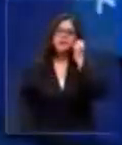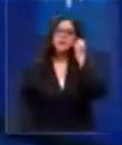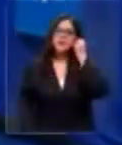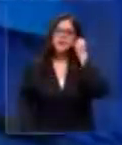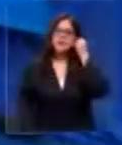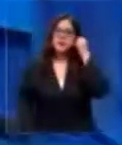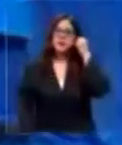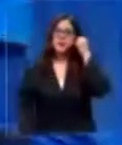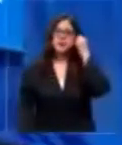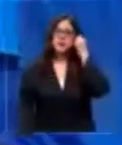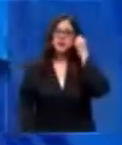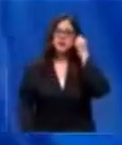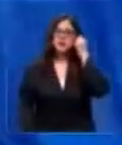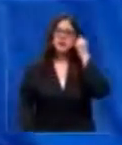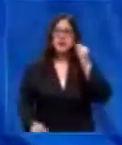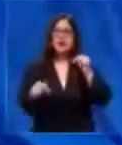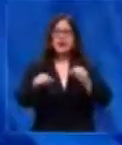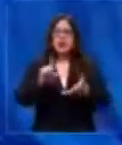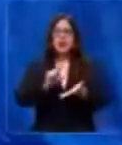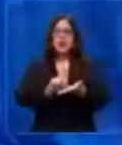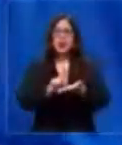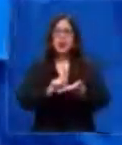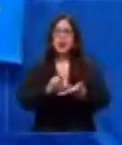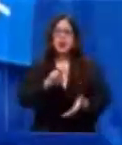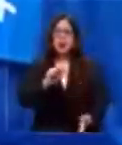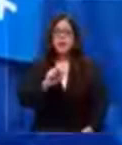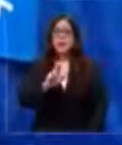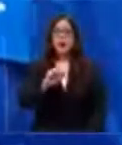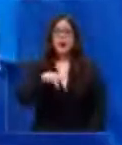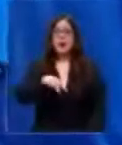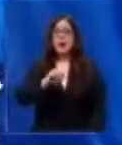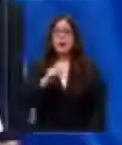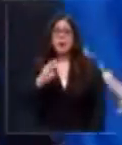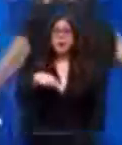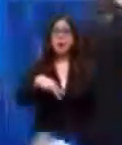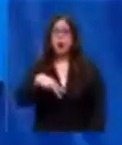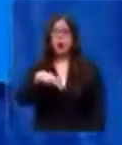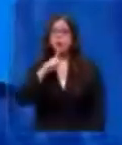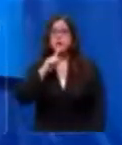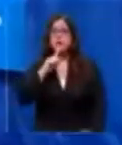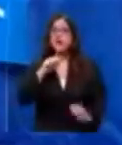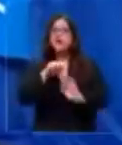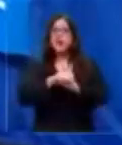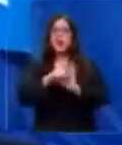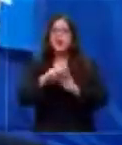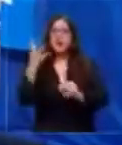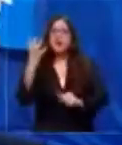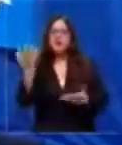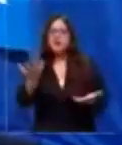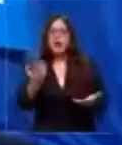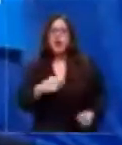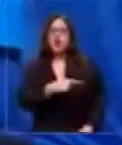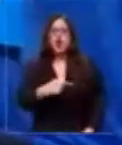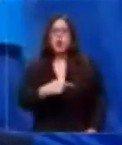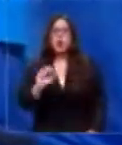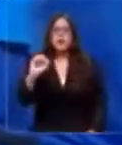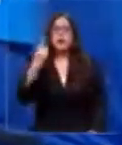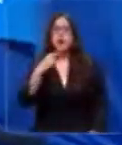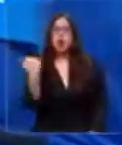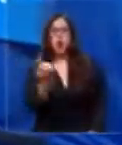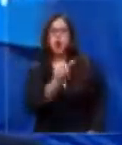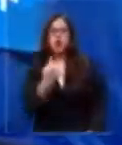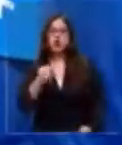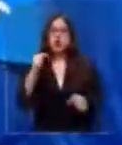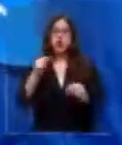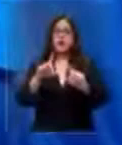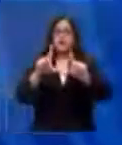Estudios de Paramount, donde se está grabando El Primero de Nosotros. De hecho, justamente ahí están las escenografías de